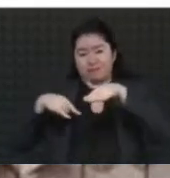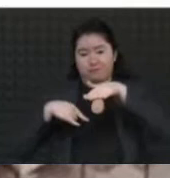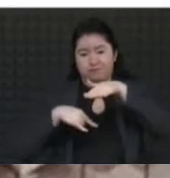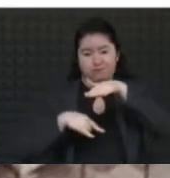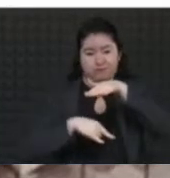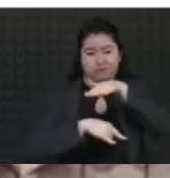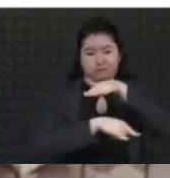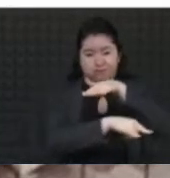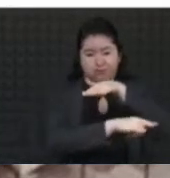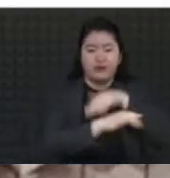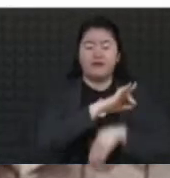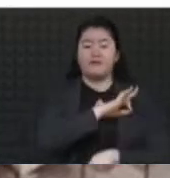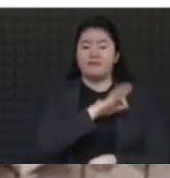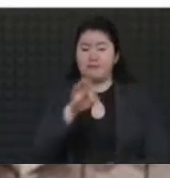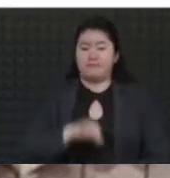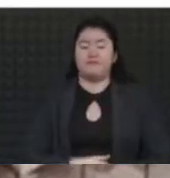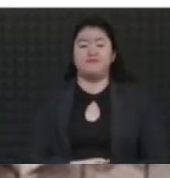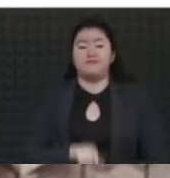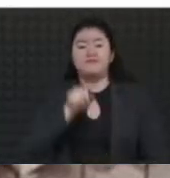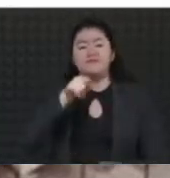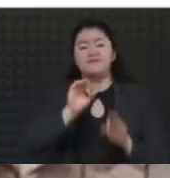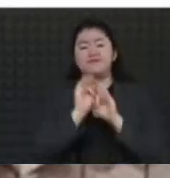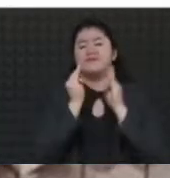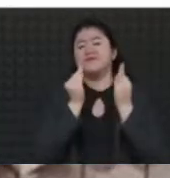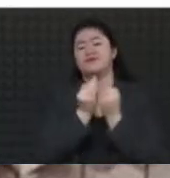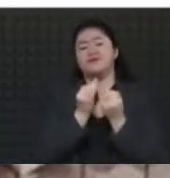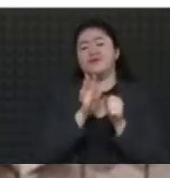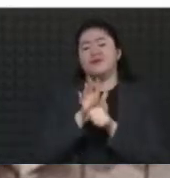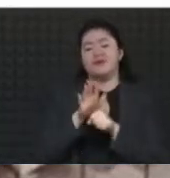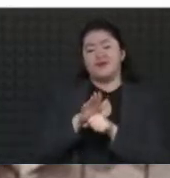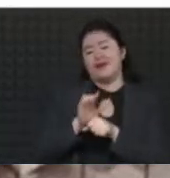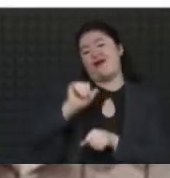Esta es otra de las configuraciones de la opción 3 de refuerzo.